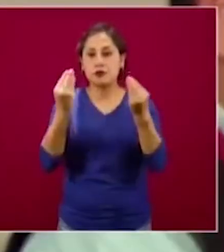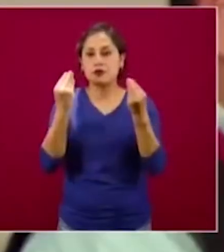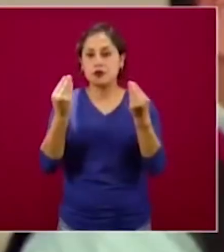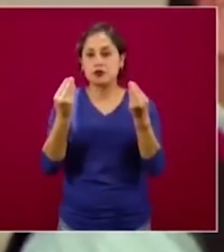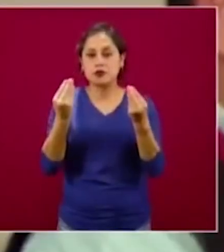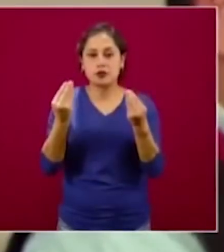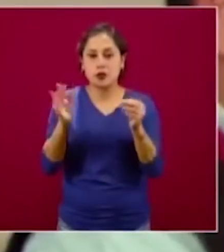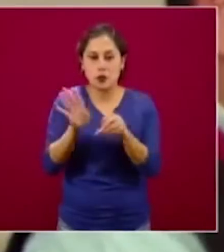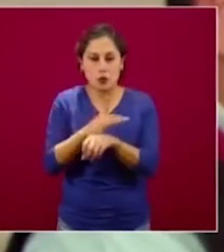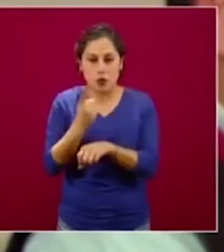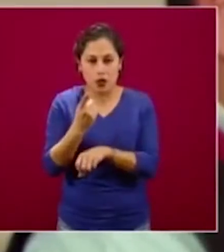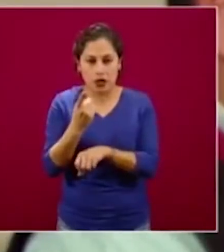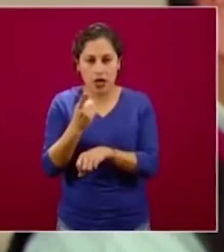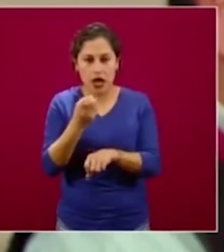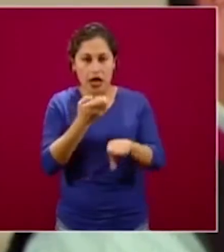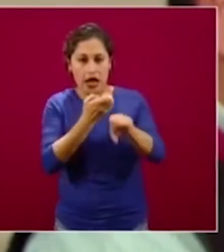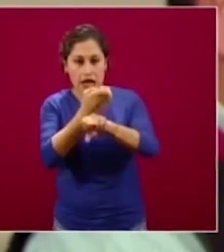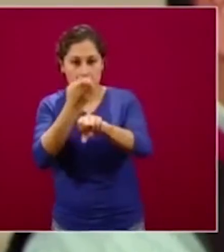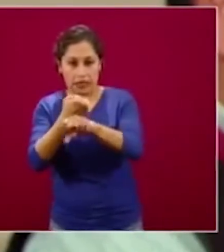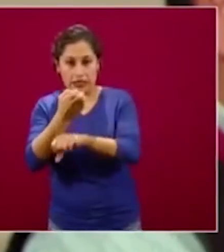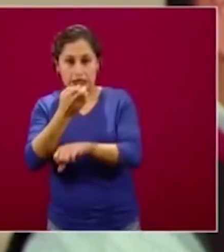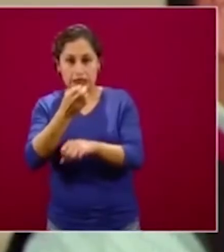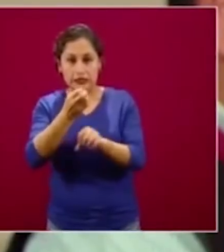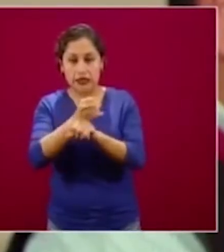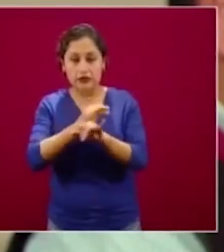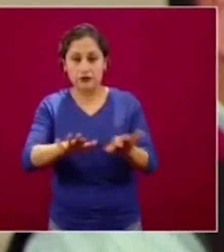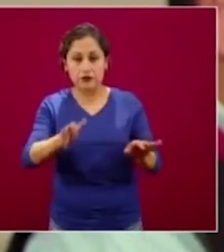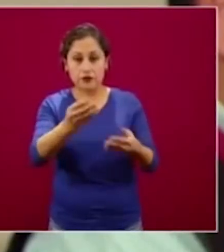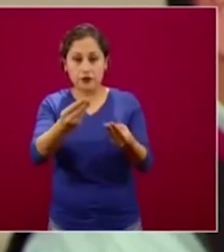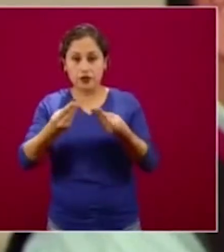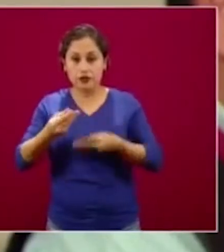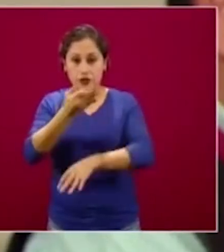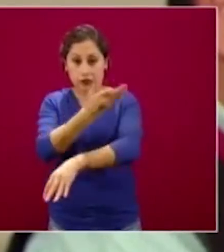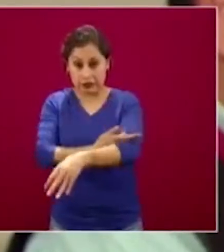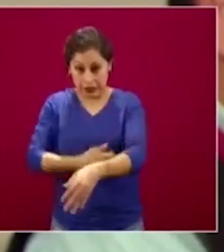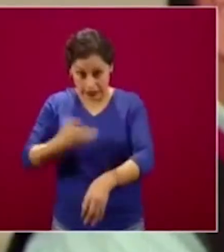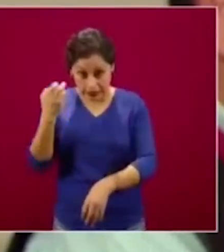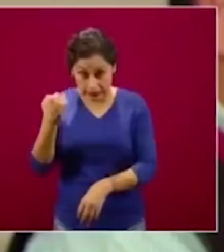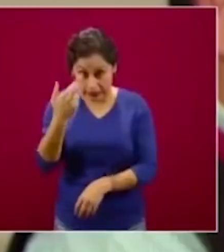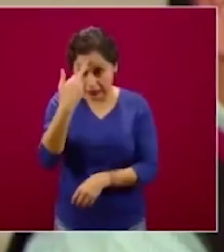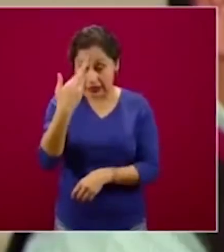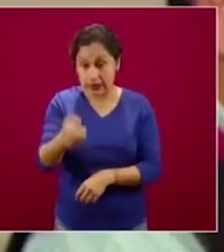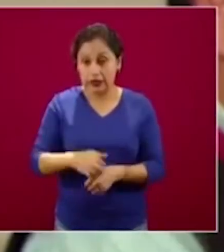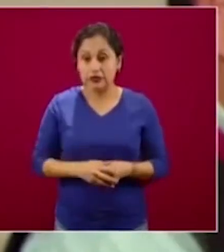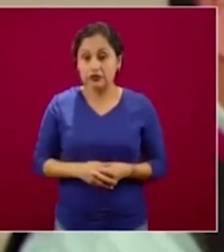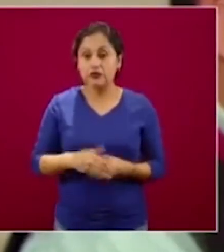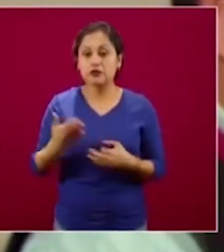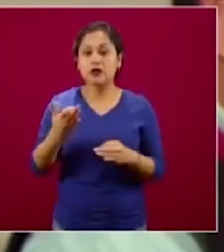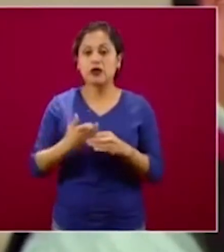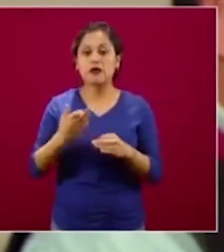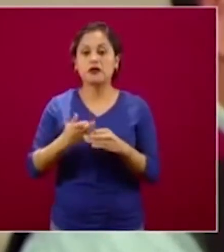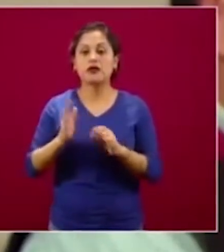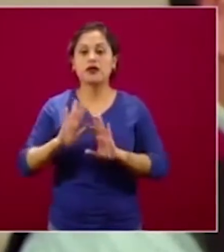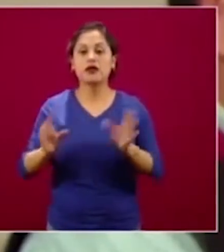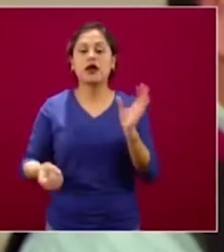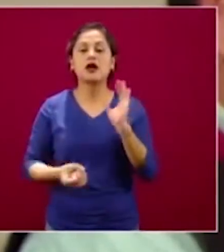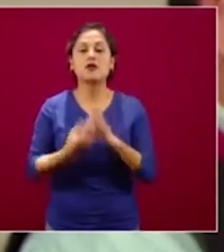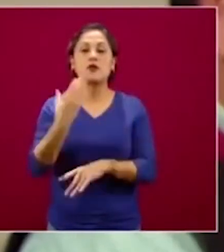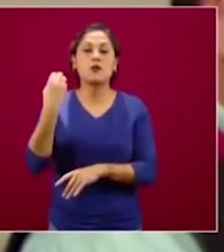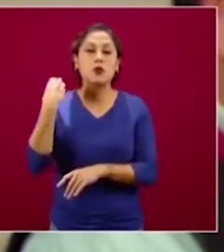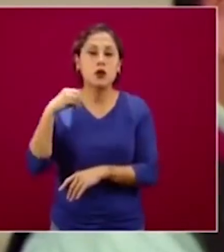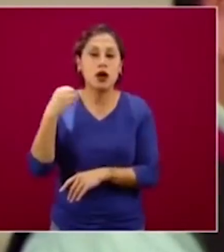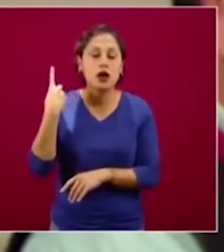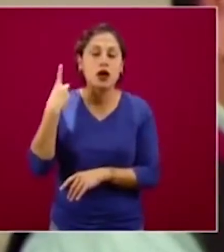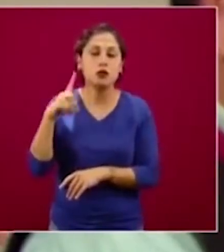hacen los estados. Ahorita ya encabeza Sinaloa, Oaxaca y Durango.